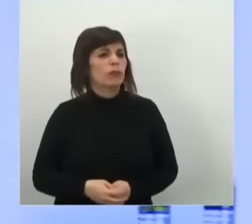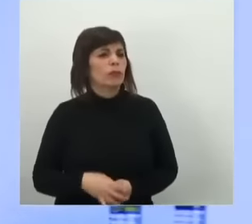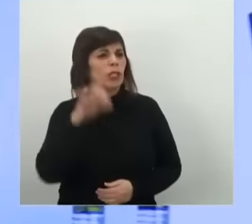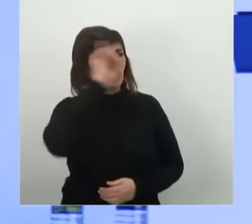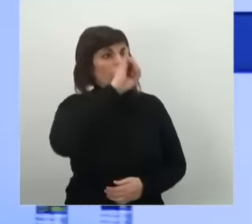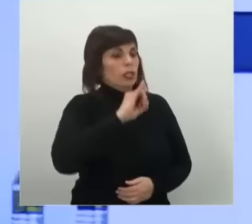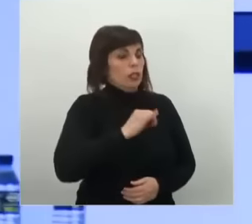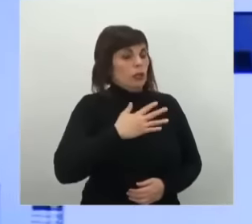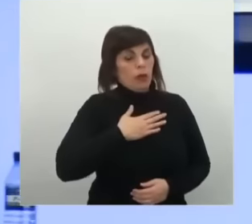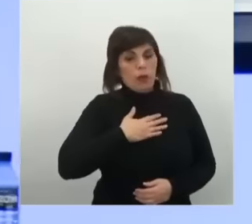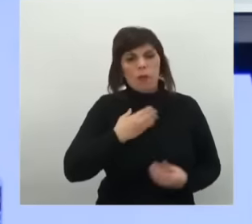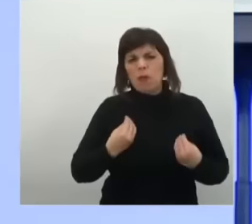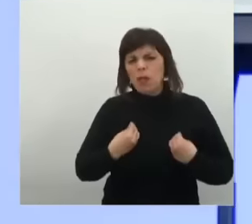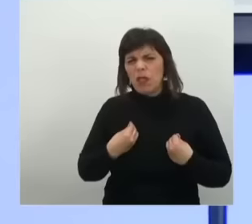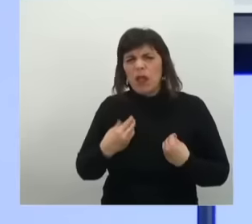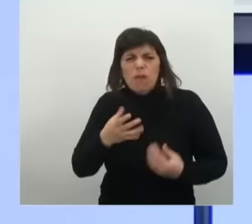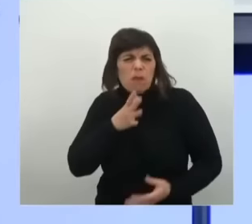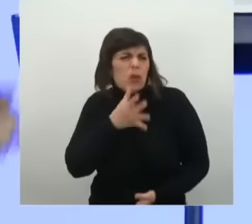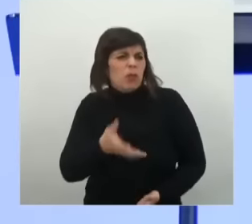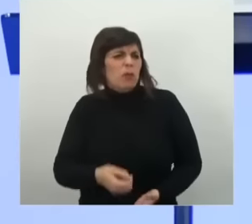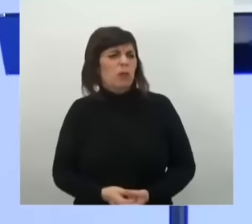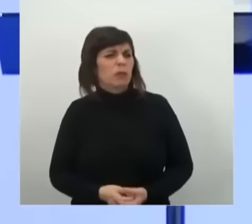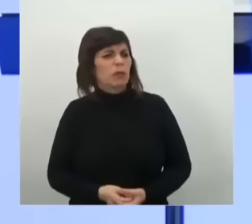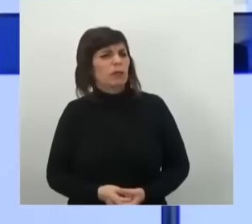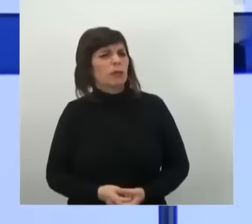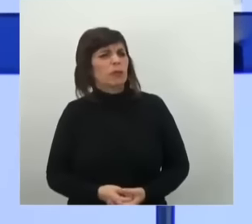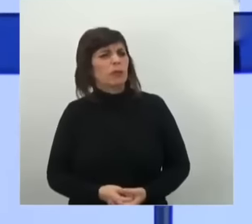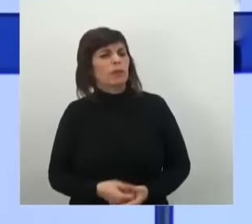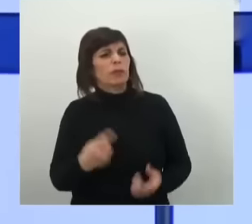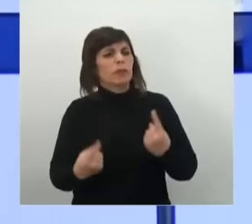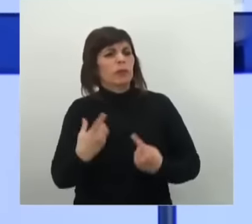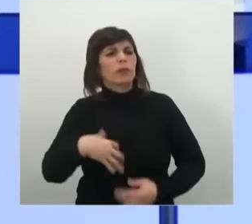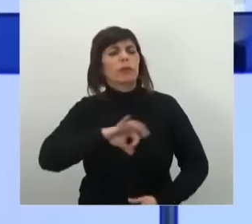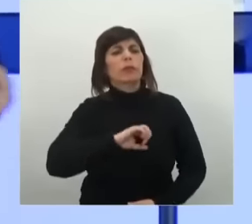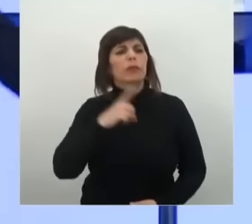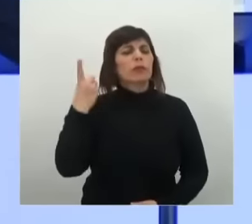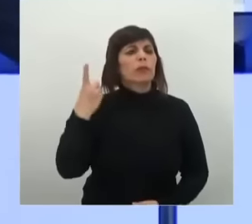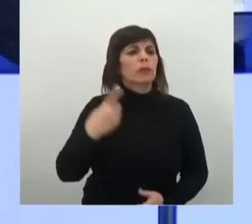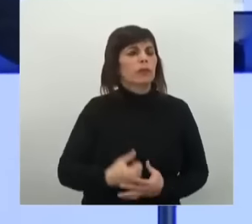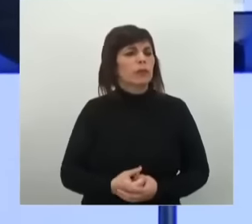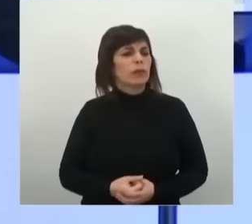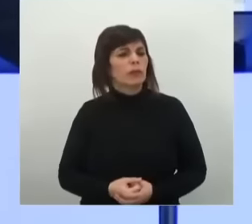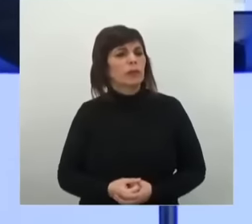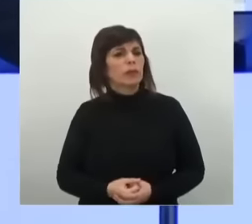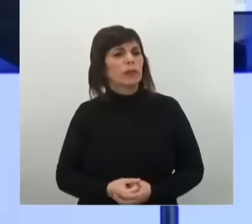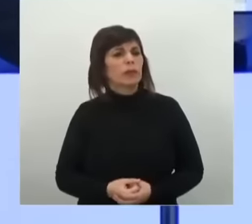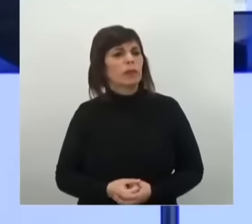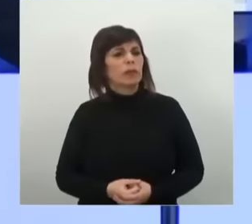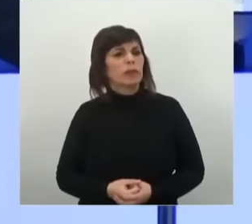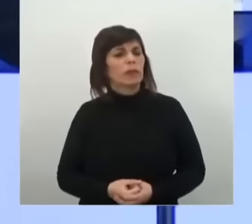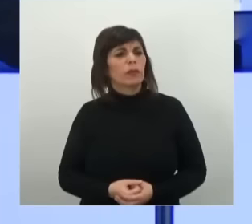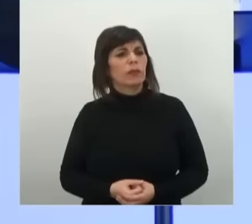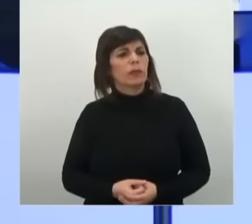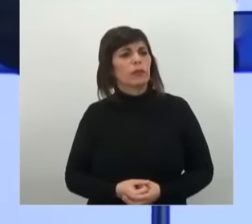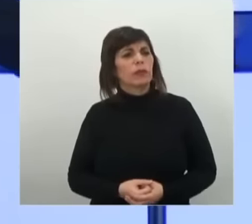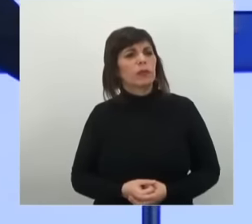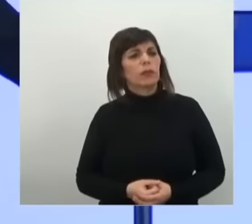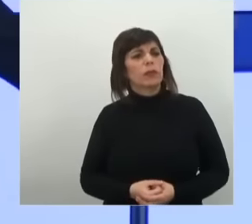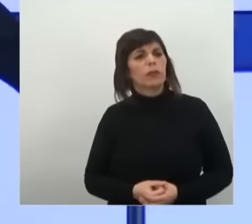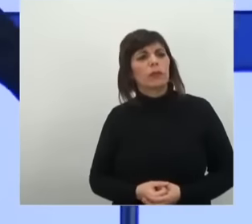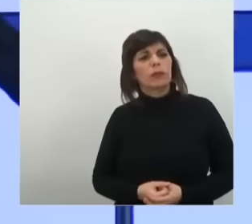tormenta mi vida repentinamente y sabe qué a veces el Señor nos puede decir me dejaste dormido